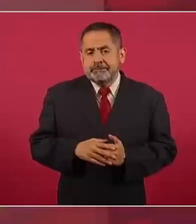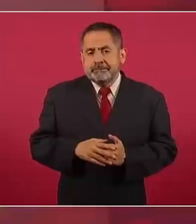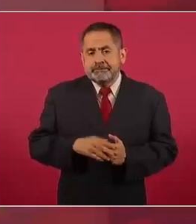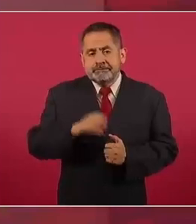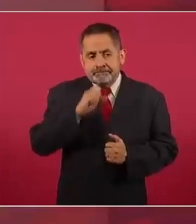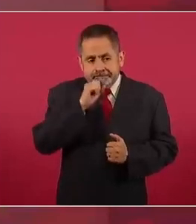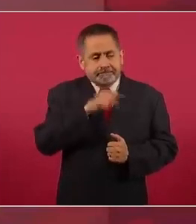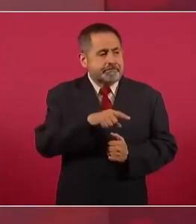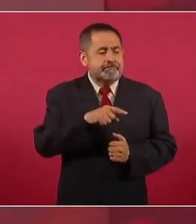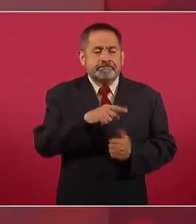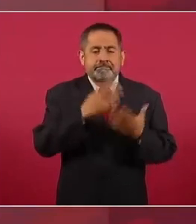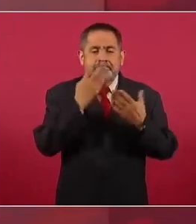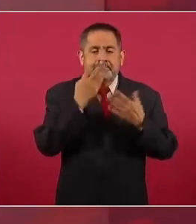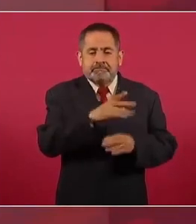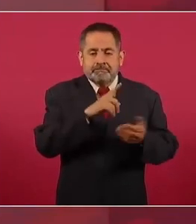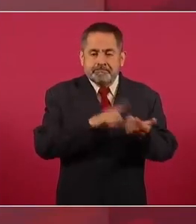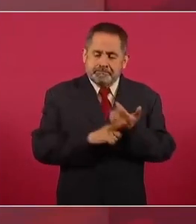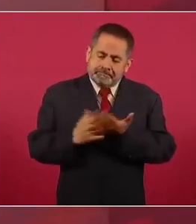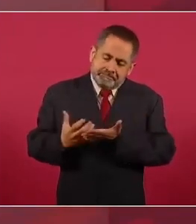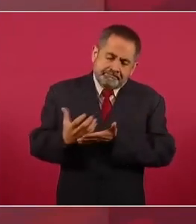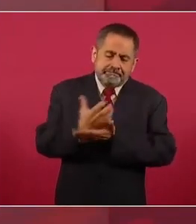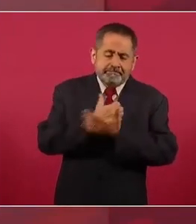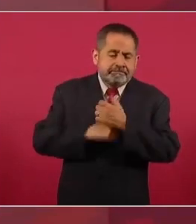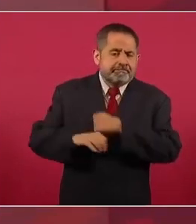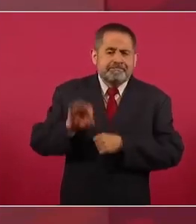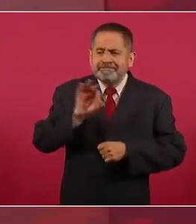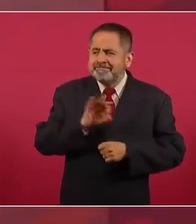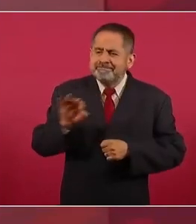son de los que más utilidades tienen.